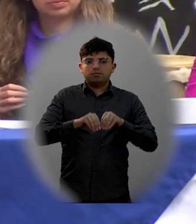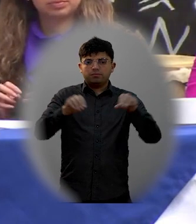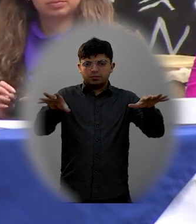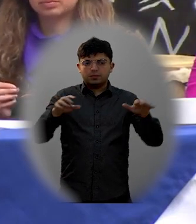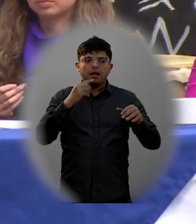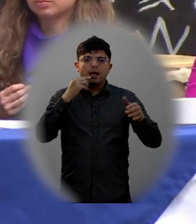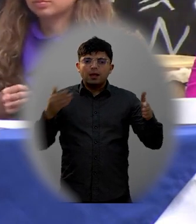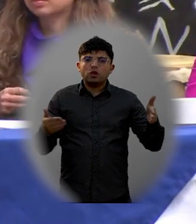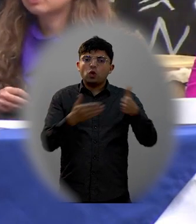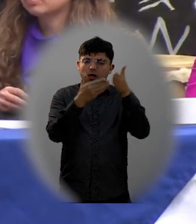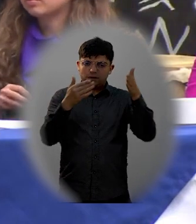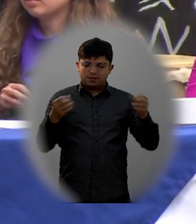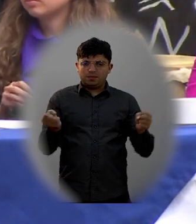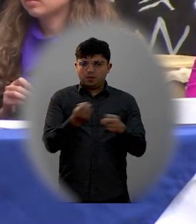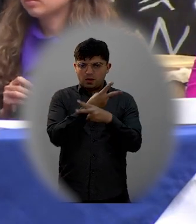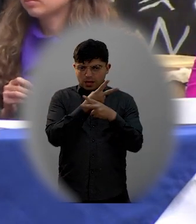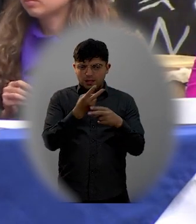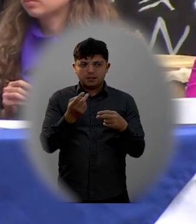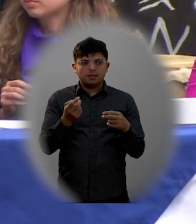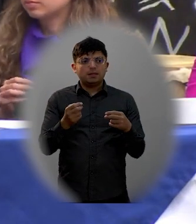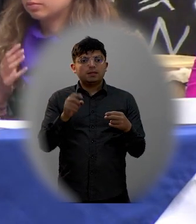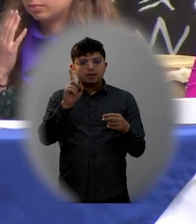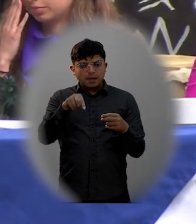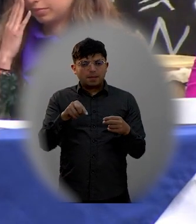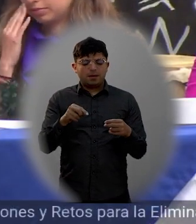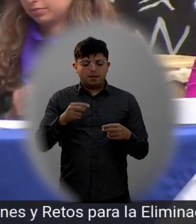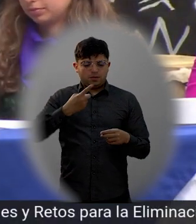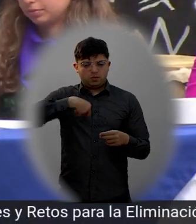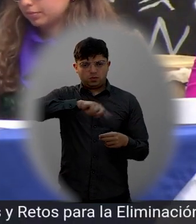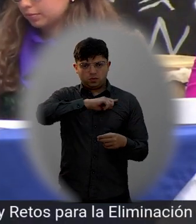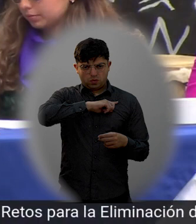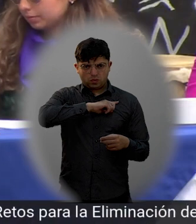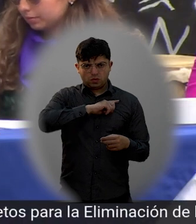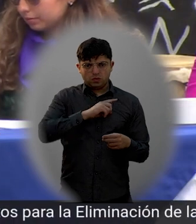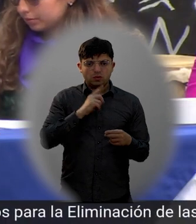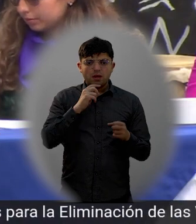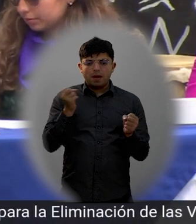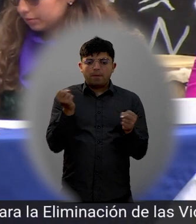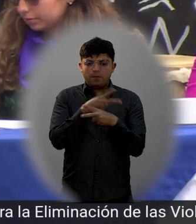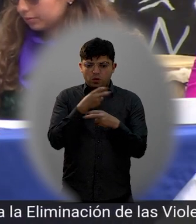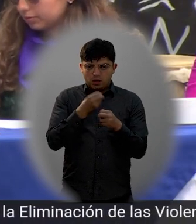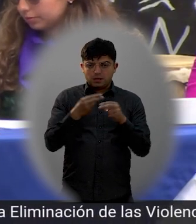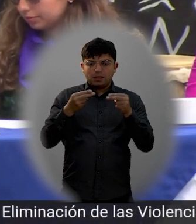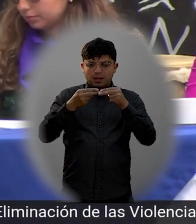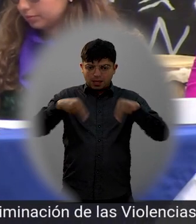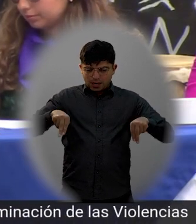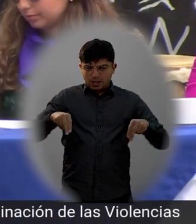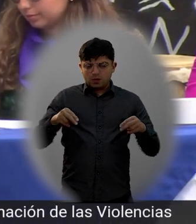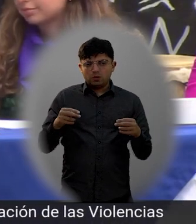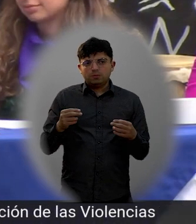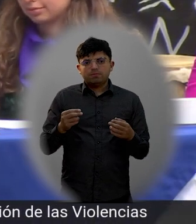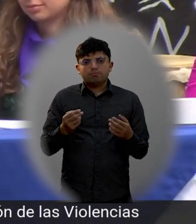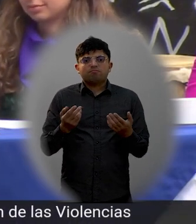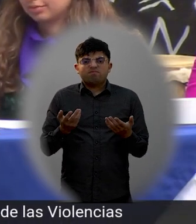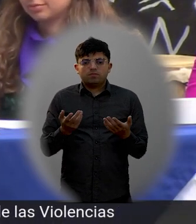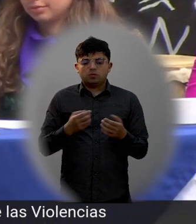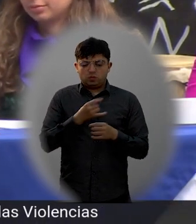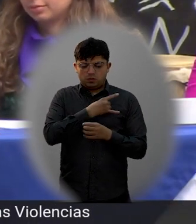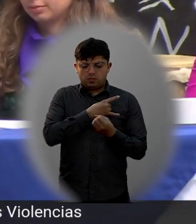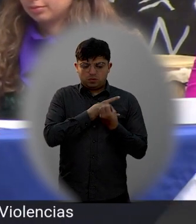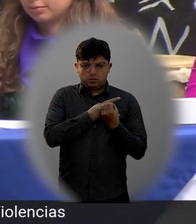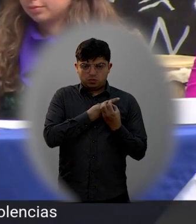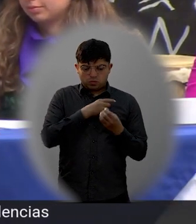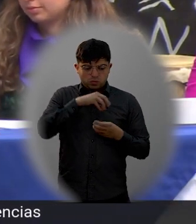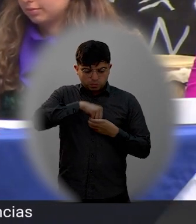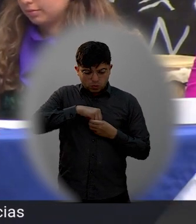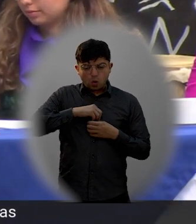de denuncia de las violencias, posicionándonos frente a violencias basadas en género que se hayan realizado en la universidad o